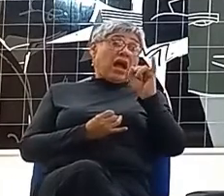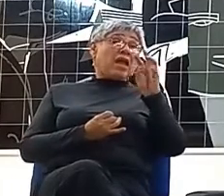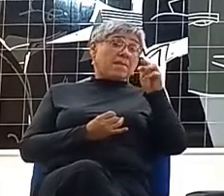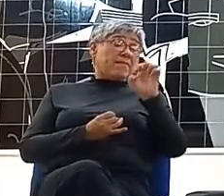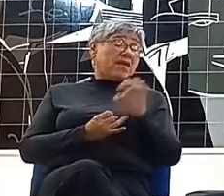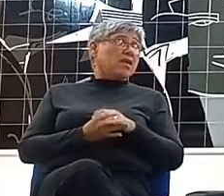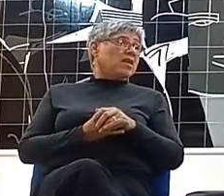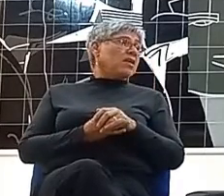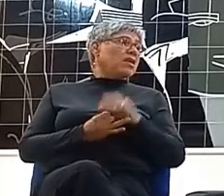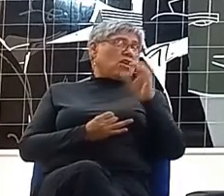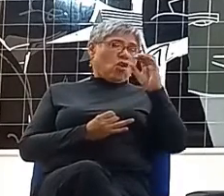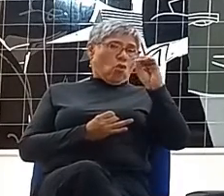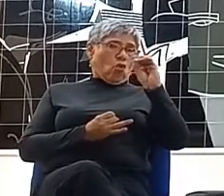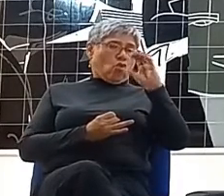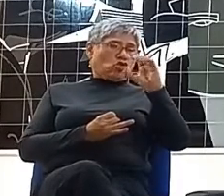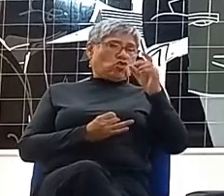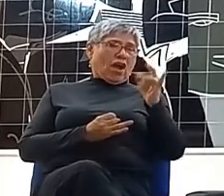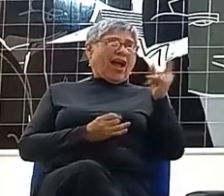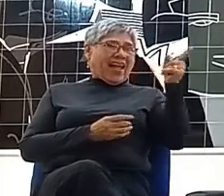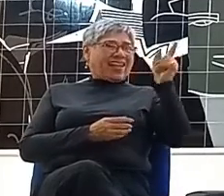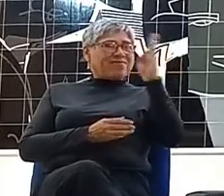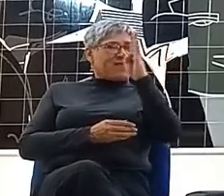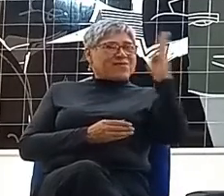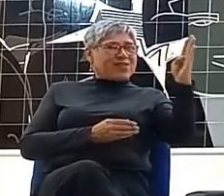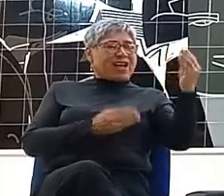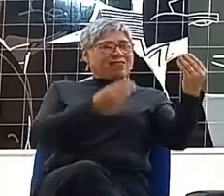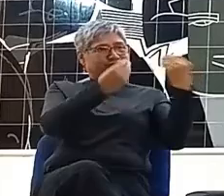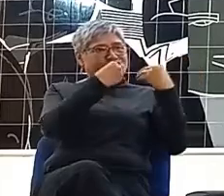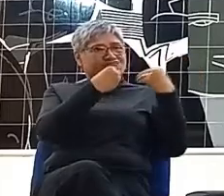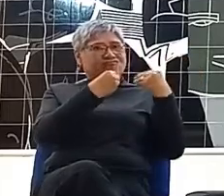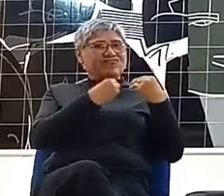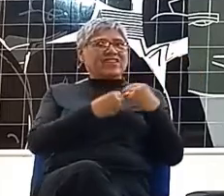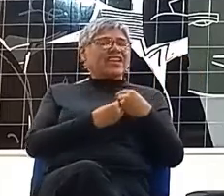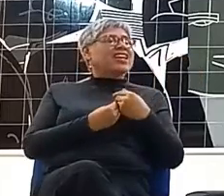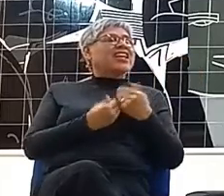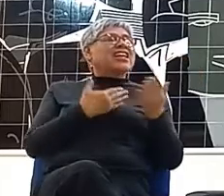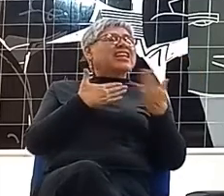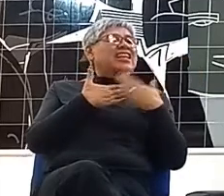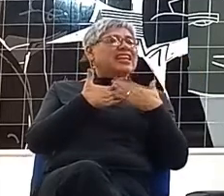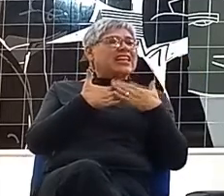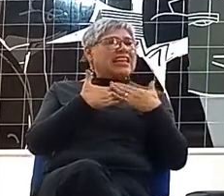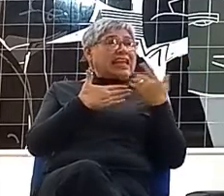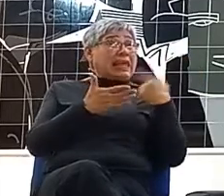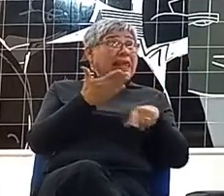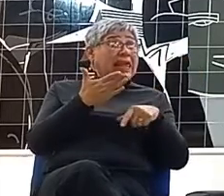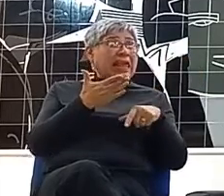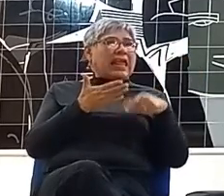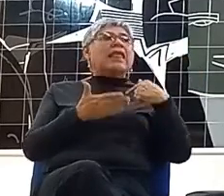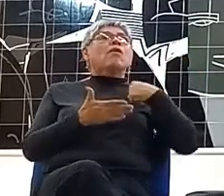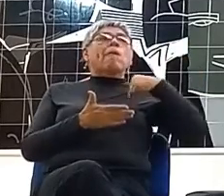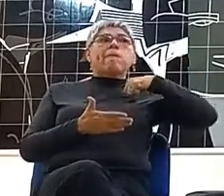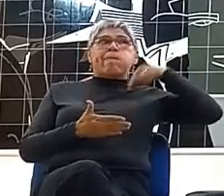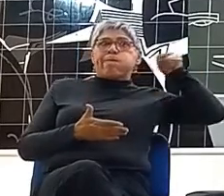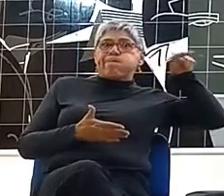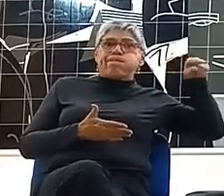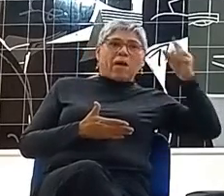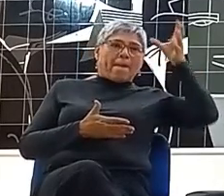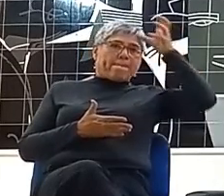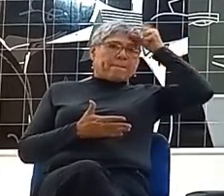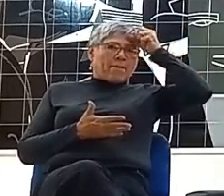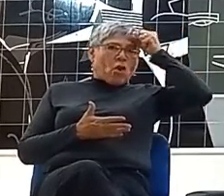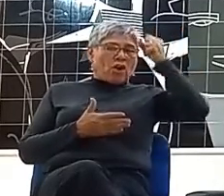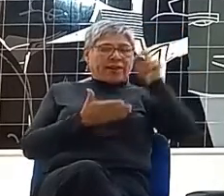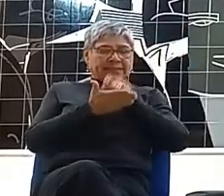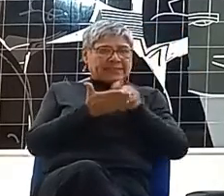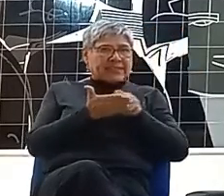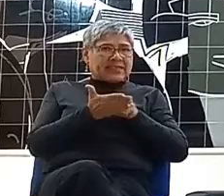su biblioteca, que nos enseñó a advertir sobre todo que teníamos una memoria escrita y que era una memoria